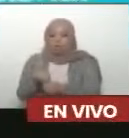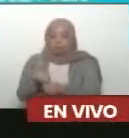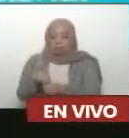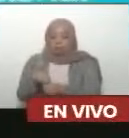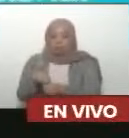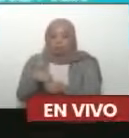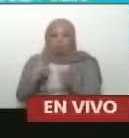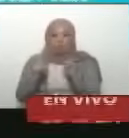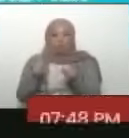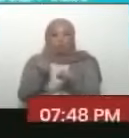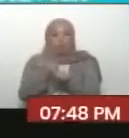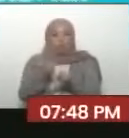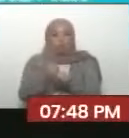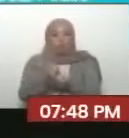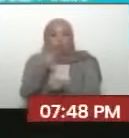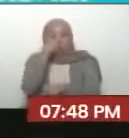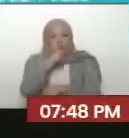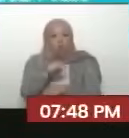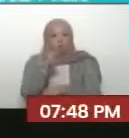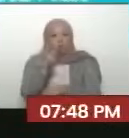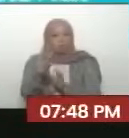Y comenzó a suceder que en el año